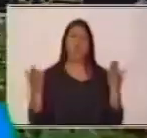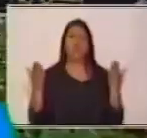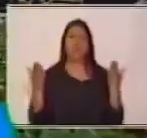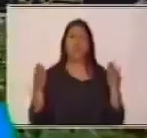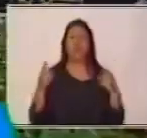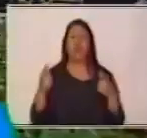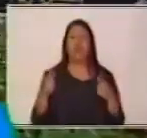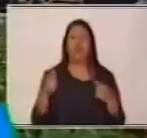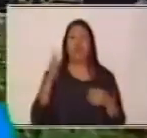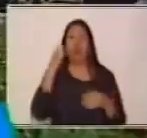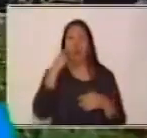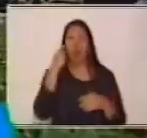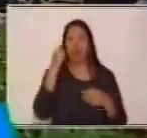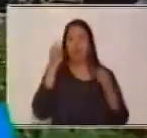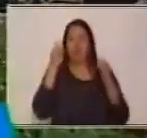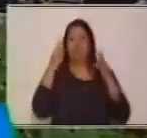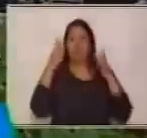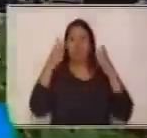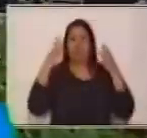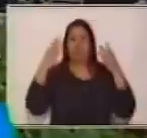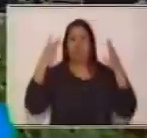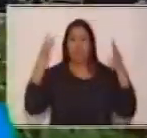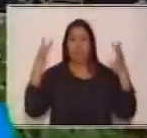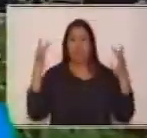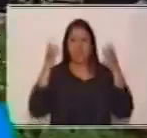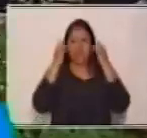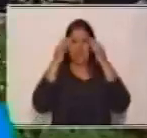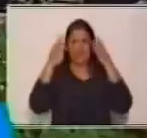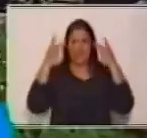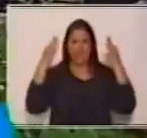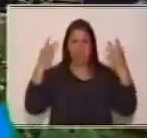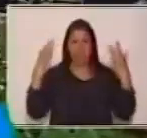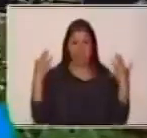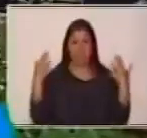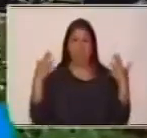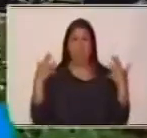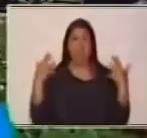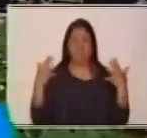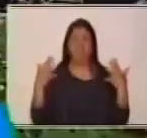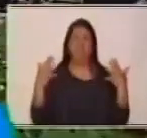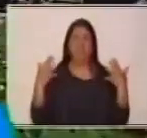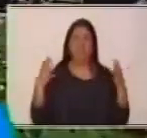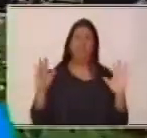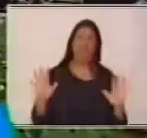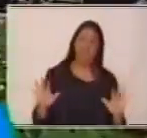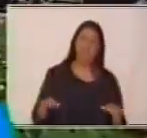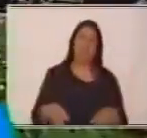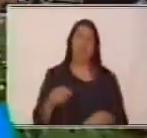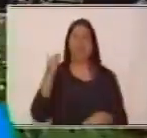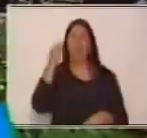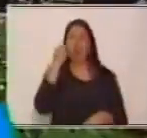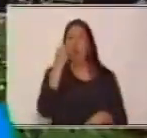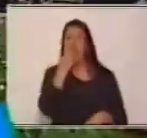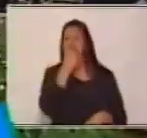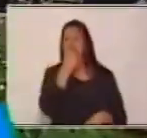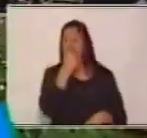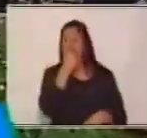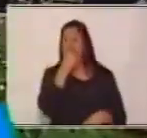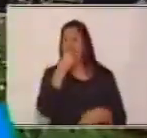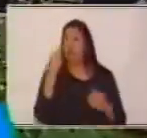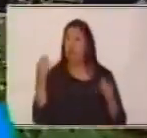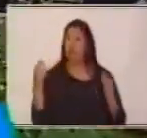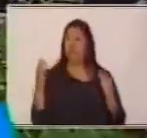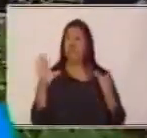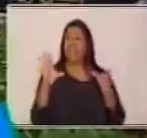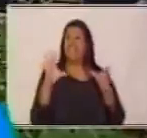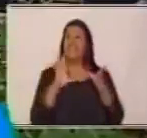Brillante. ¿Qué crees tú? Entonces podemos ya crear la imagen y decir ojos de estrella. ¿Cómo